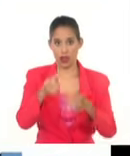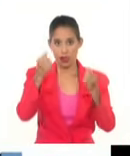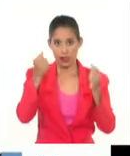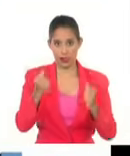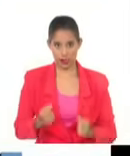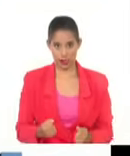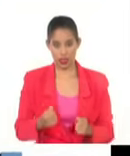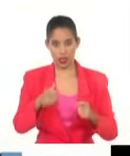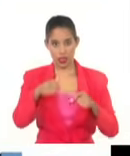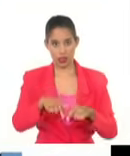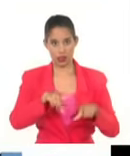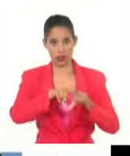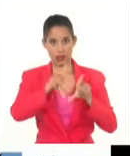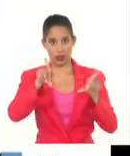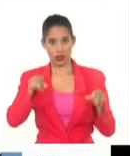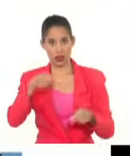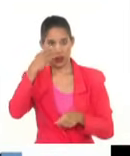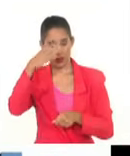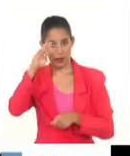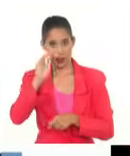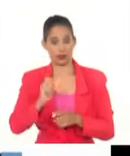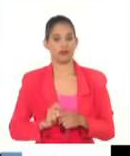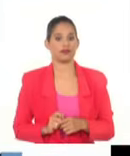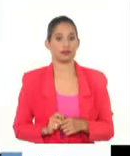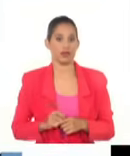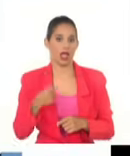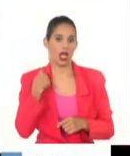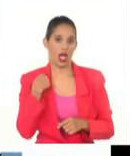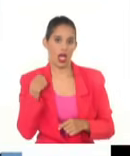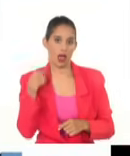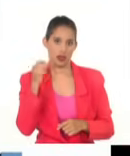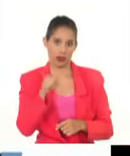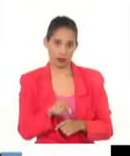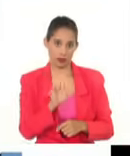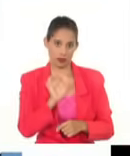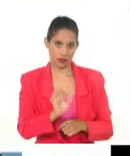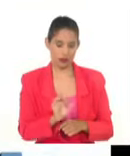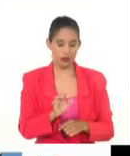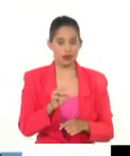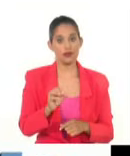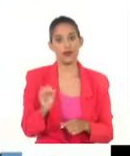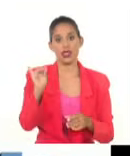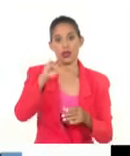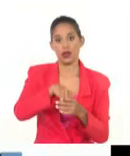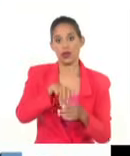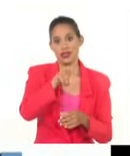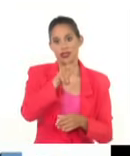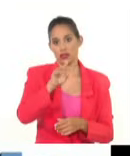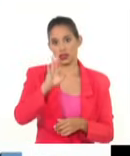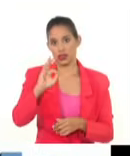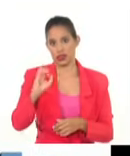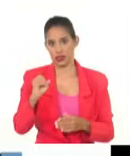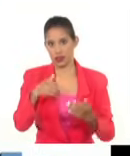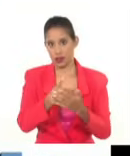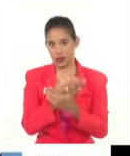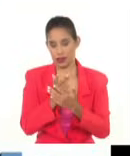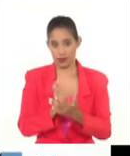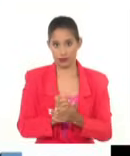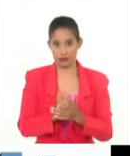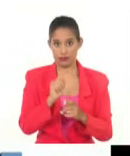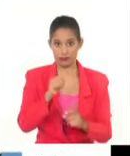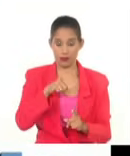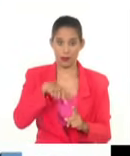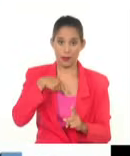territorio nacional. ¿Cuánto es ese año? ¿Cuánto es ese mayor tiempo? 180 días. Más de 180 días,